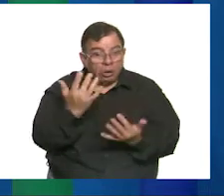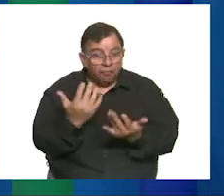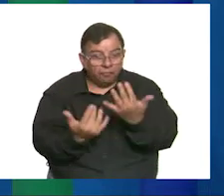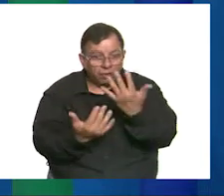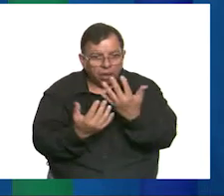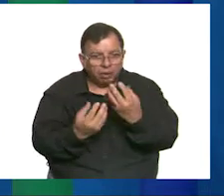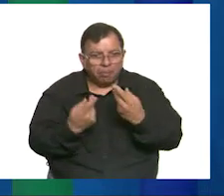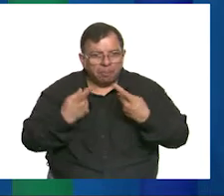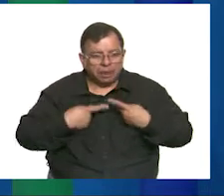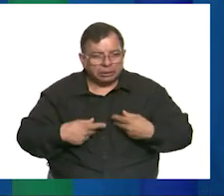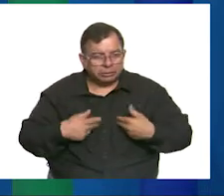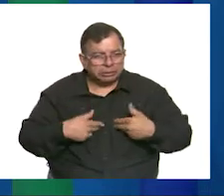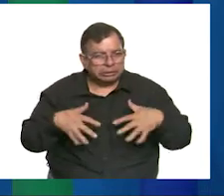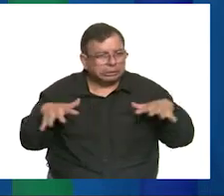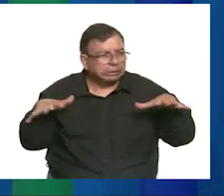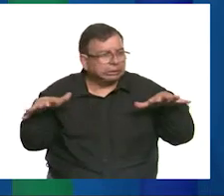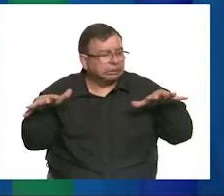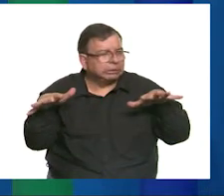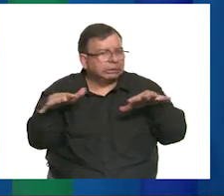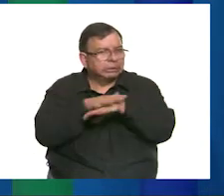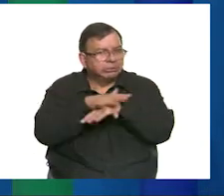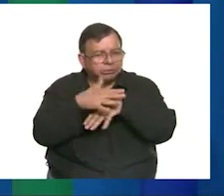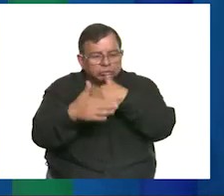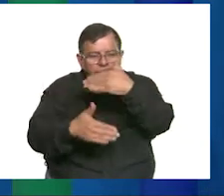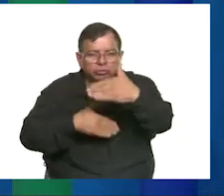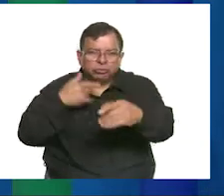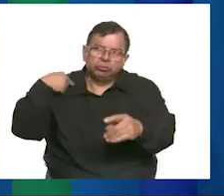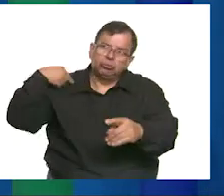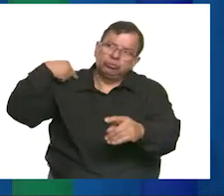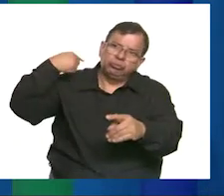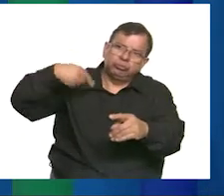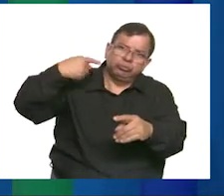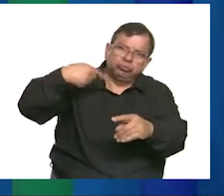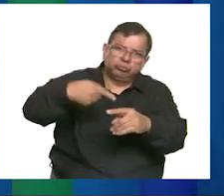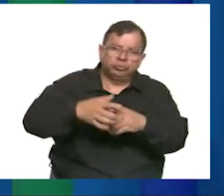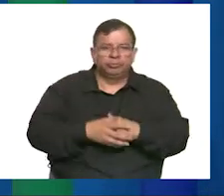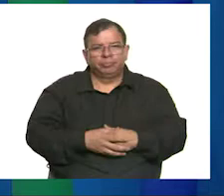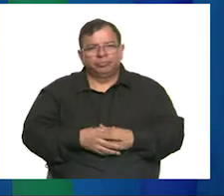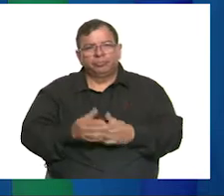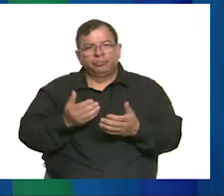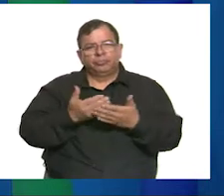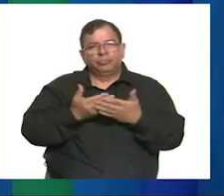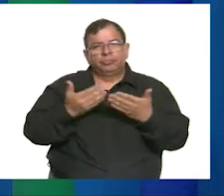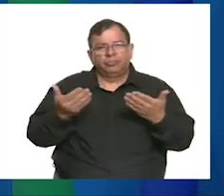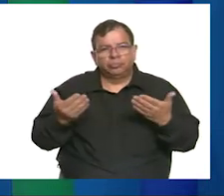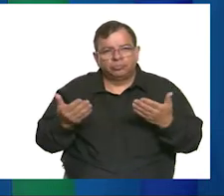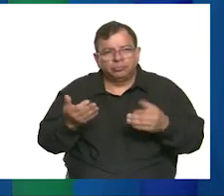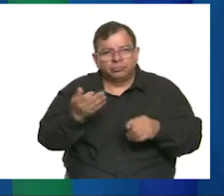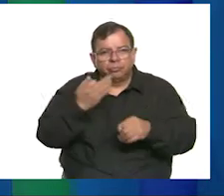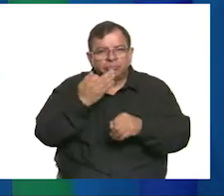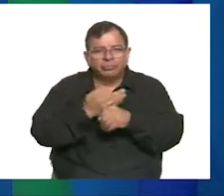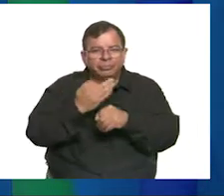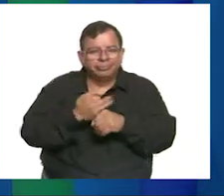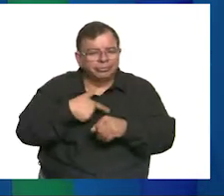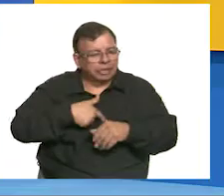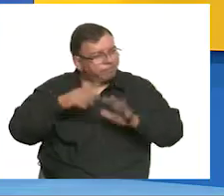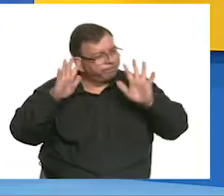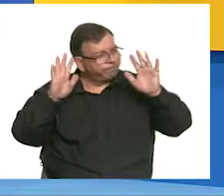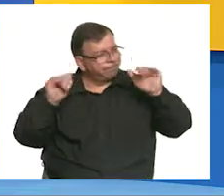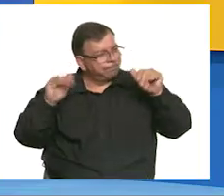se descubrió y se manipuló el fuego. Juan Carlos, es el momento de